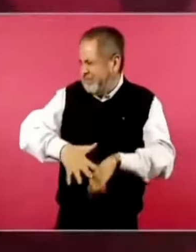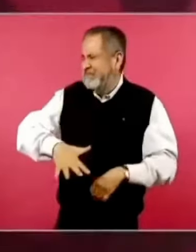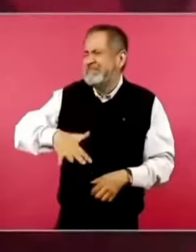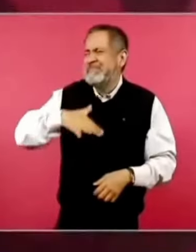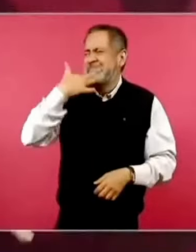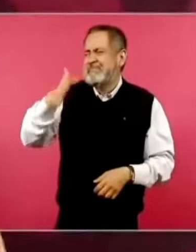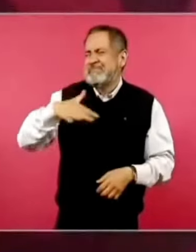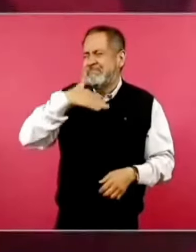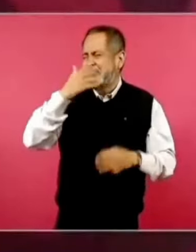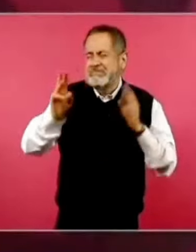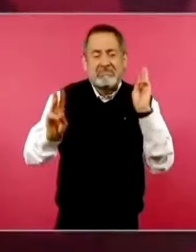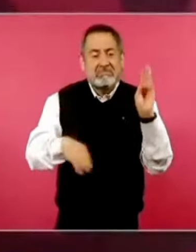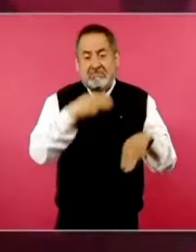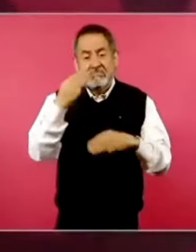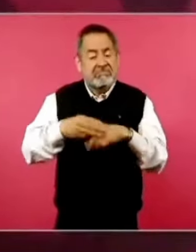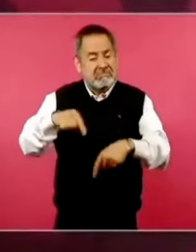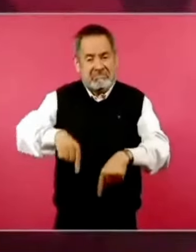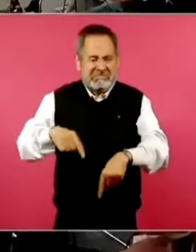mundo,